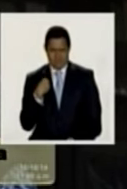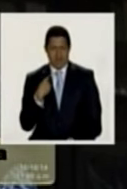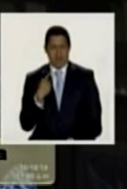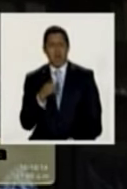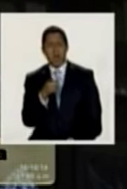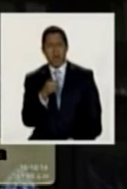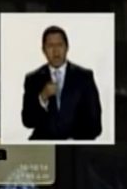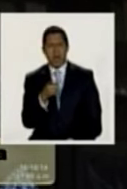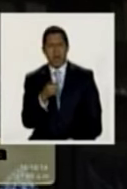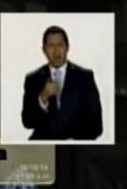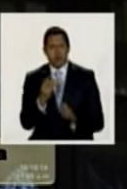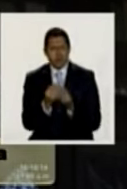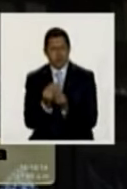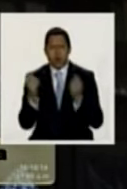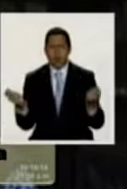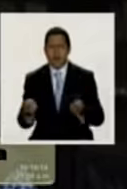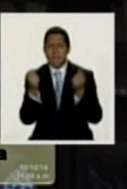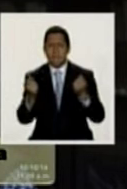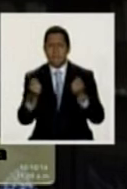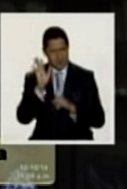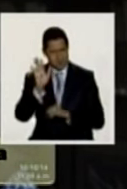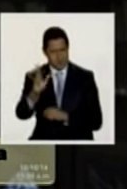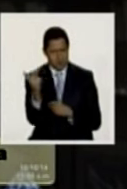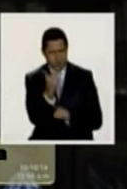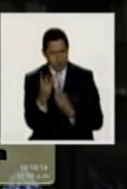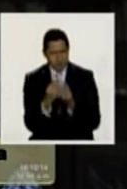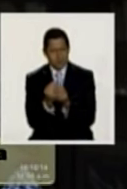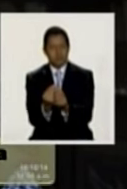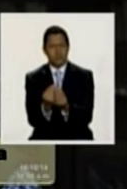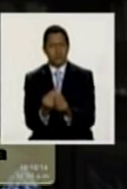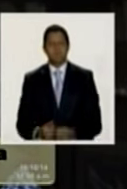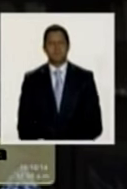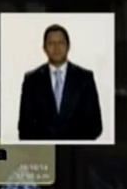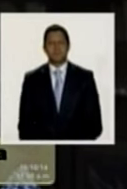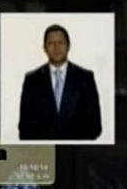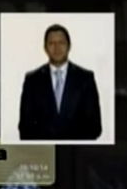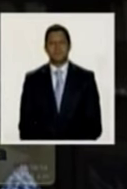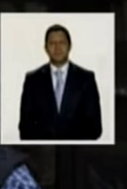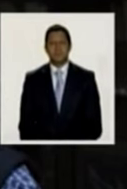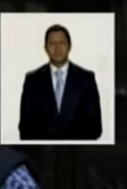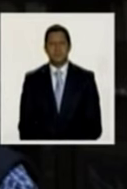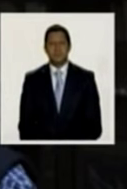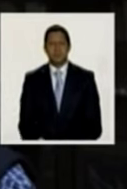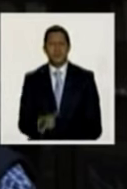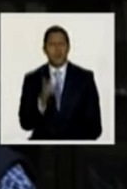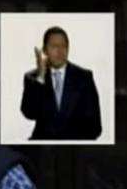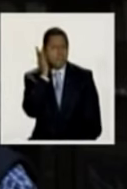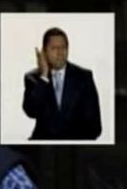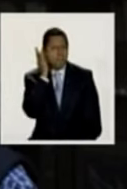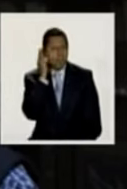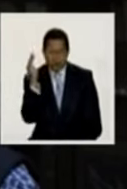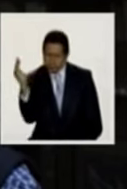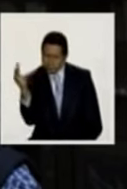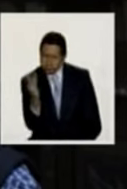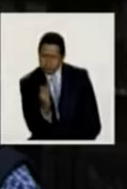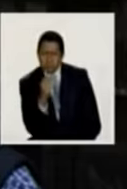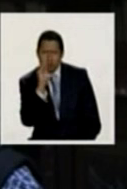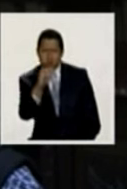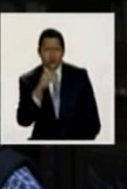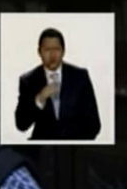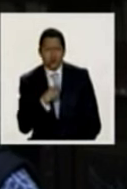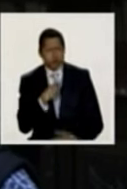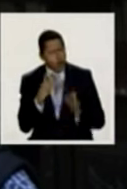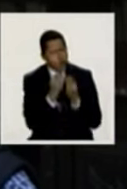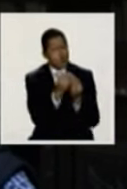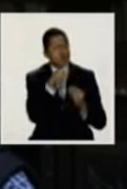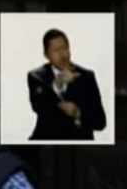anduvo de campaña con Rómulo Gallego, y una señora se le acercó y le dijo: yo estoy